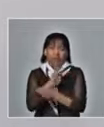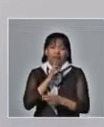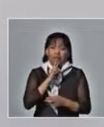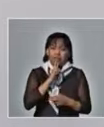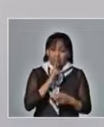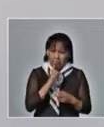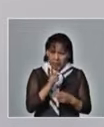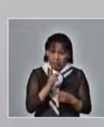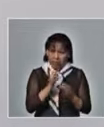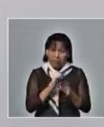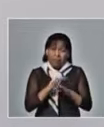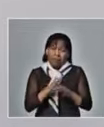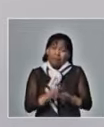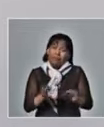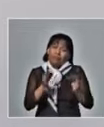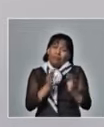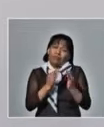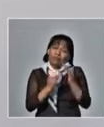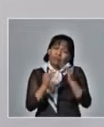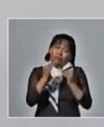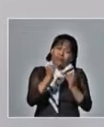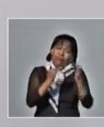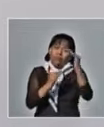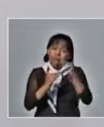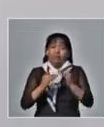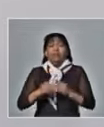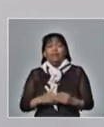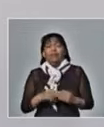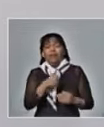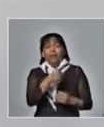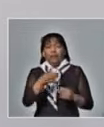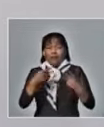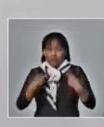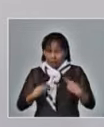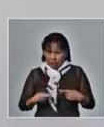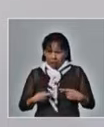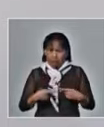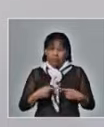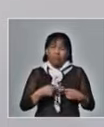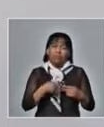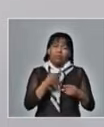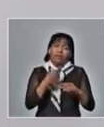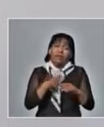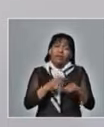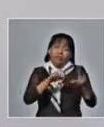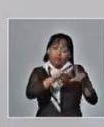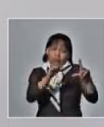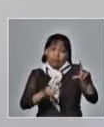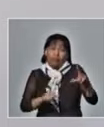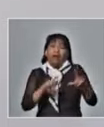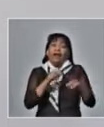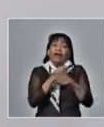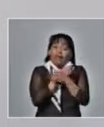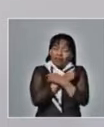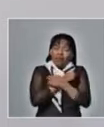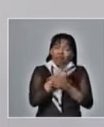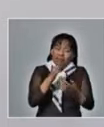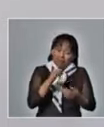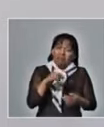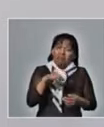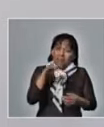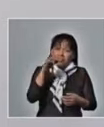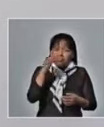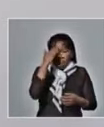herramienta para el progreso personal, social y de una nación. En tema educativo sí conozco. Gracias a que fui rector